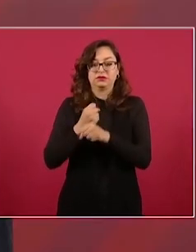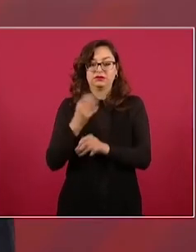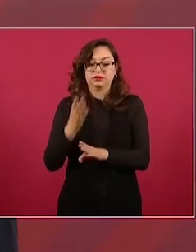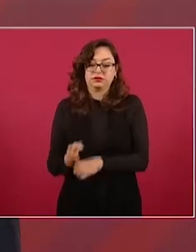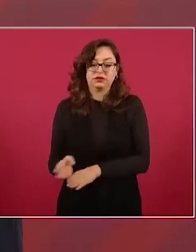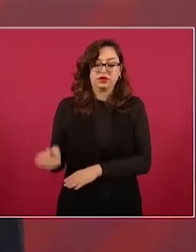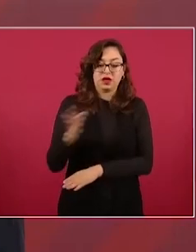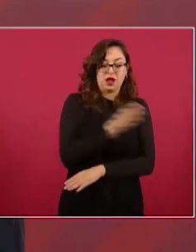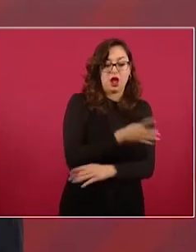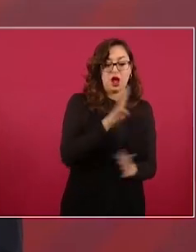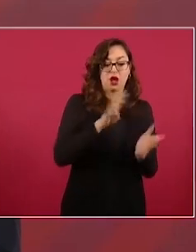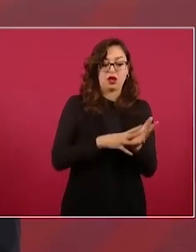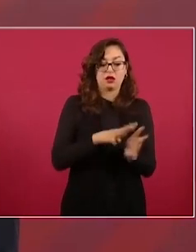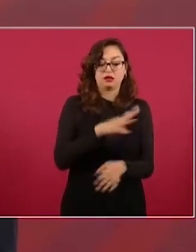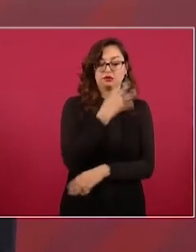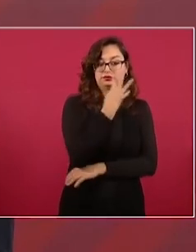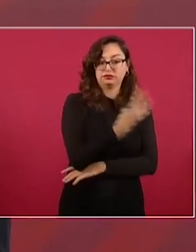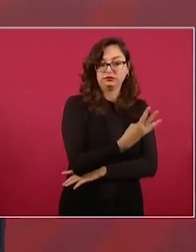en 2004,